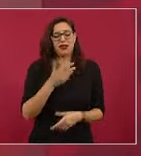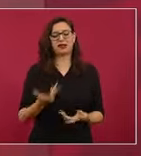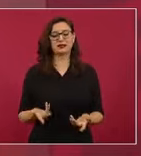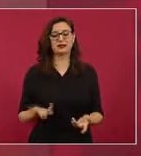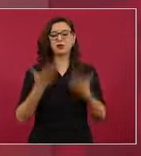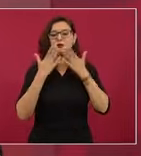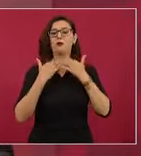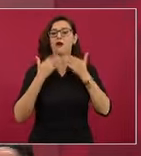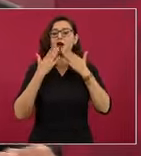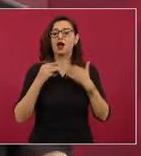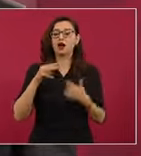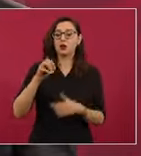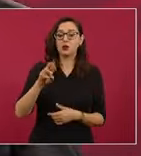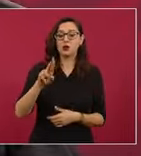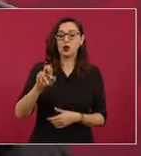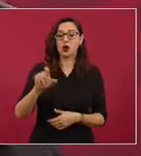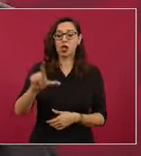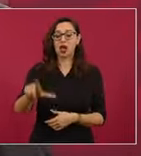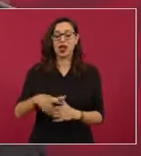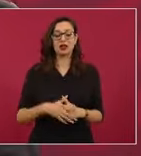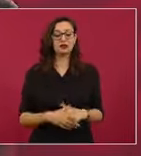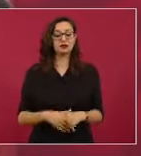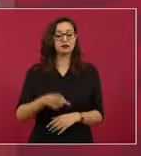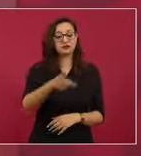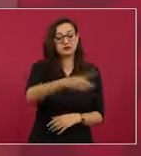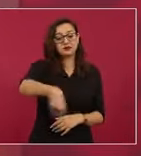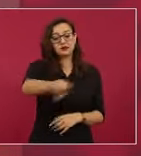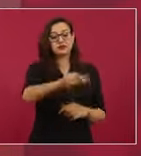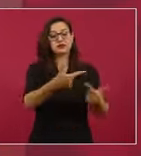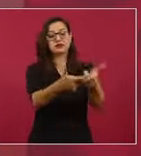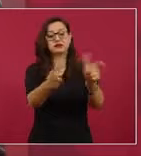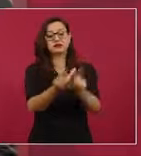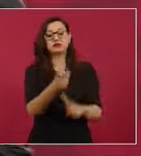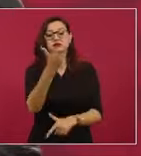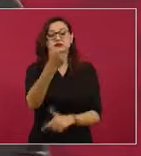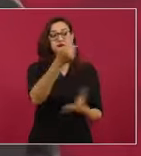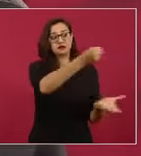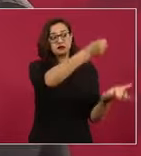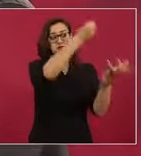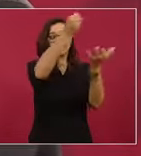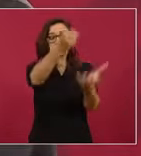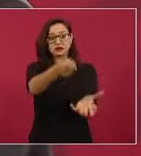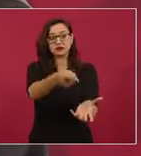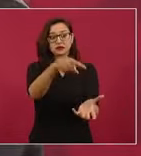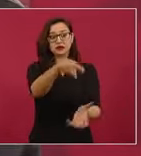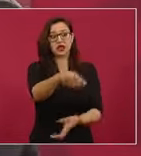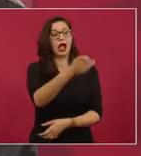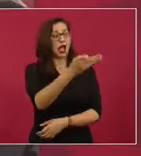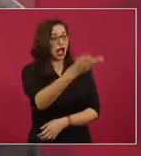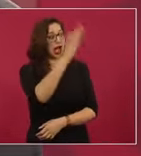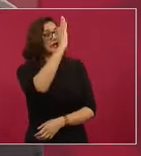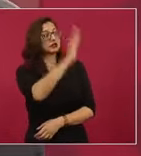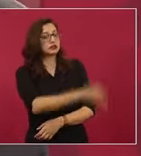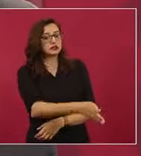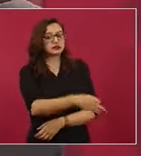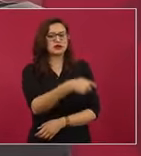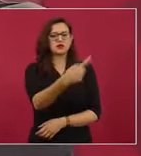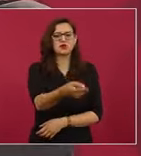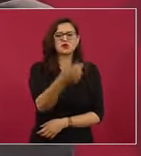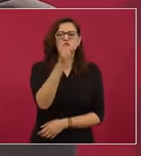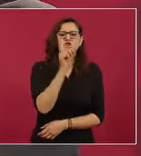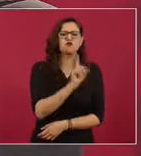Y los que reciben el dinero, ¿con qué autoridad moral? La señora Casal o Claudio X.